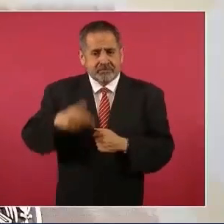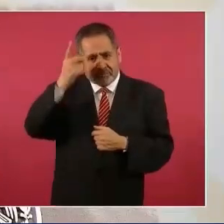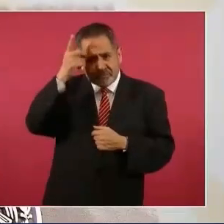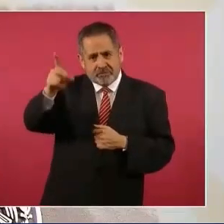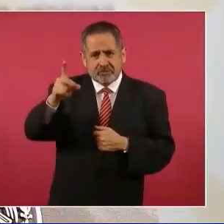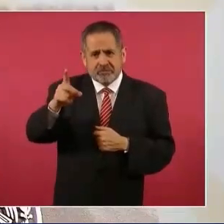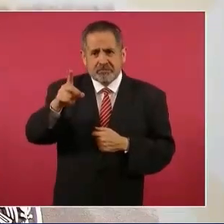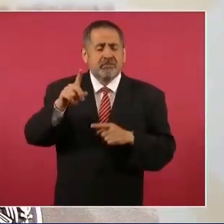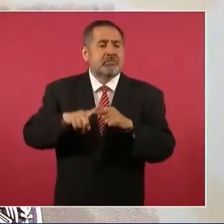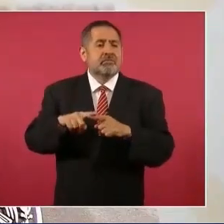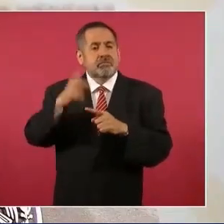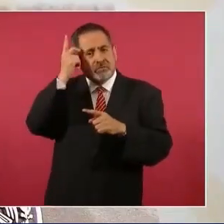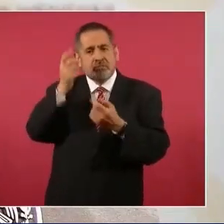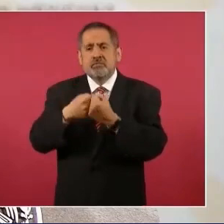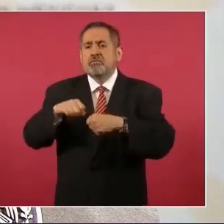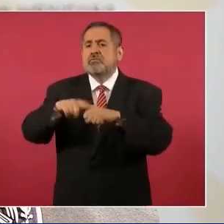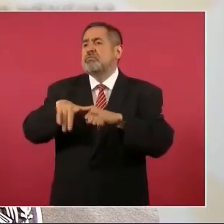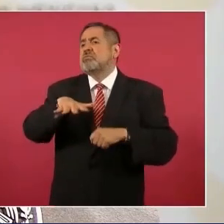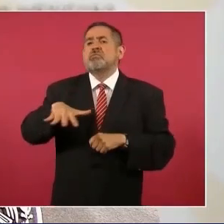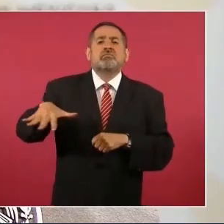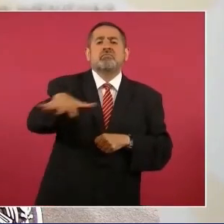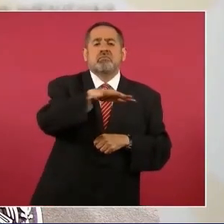propiedad social,